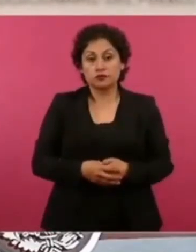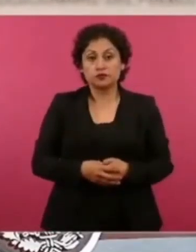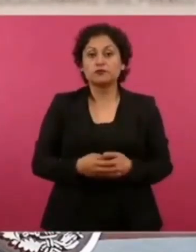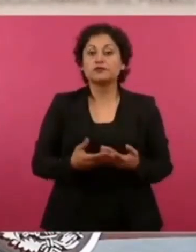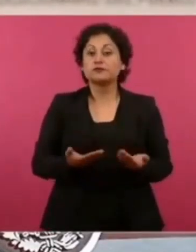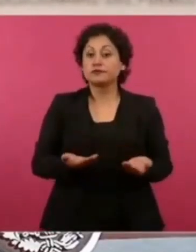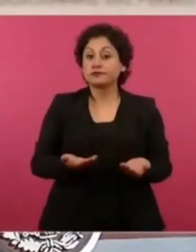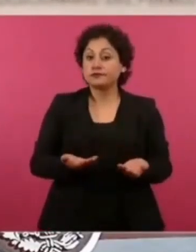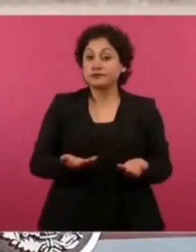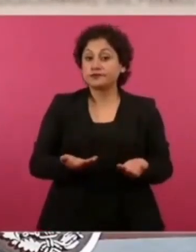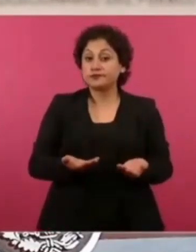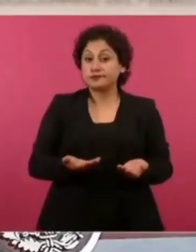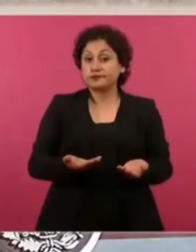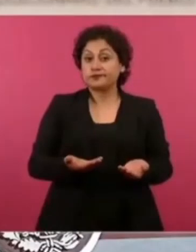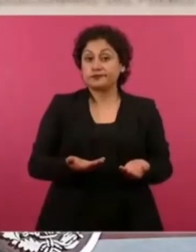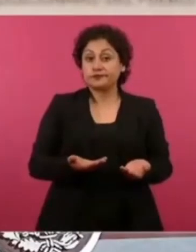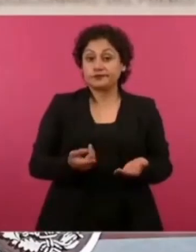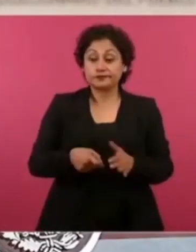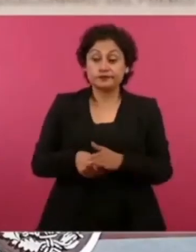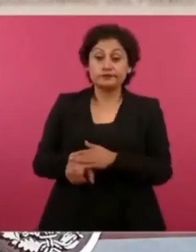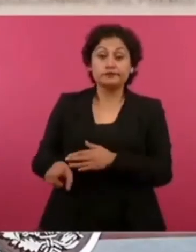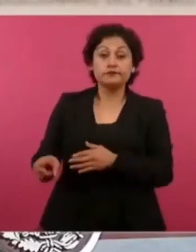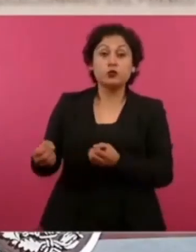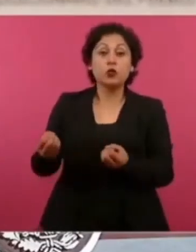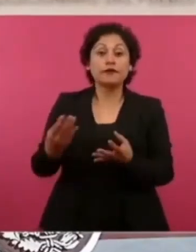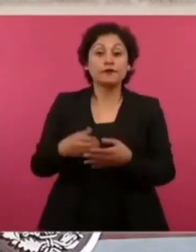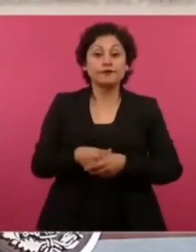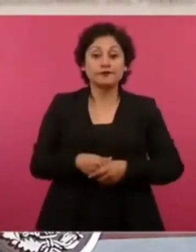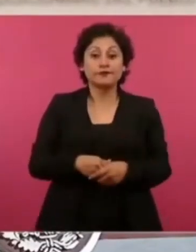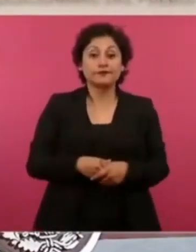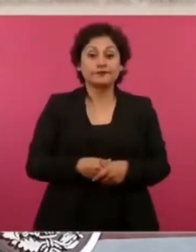. ¿Cuánto hay en juego?